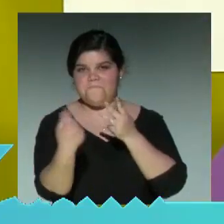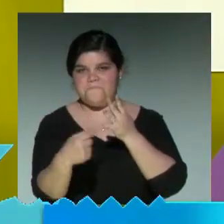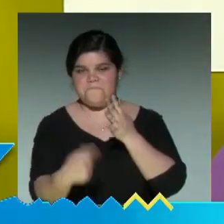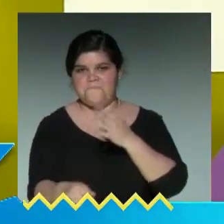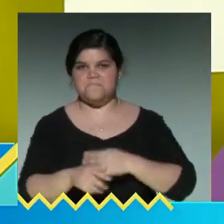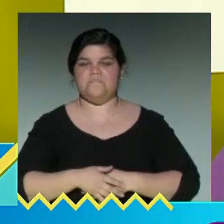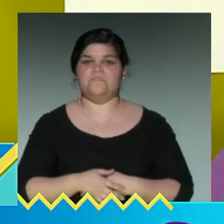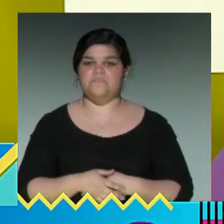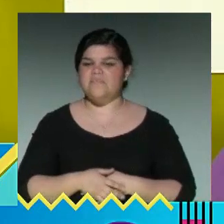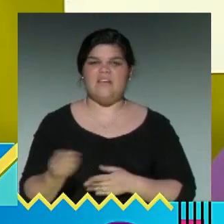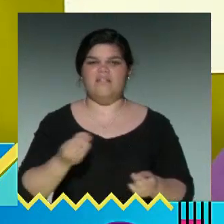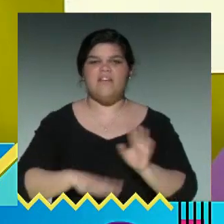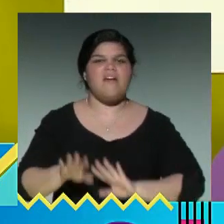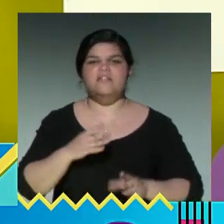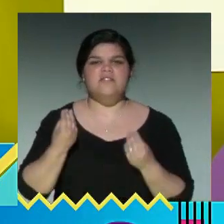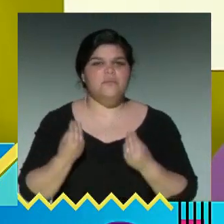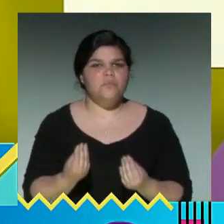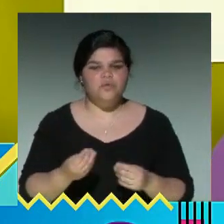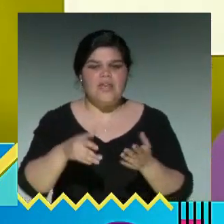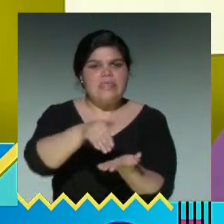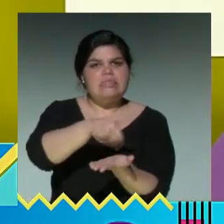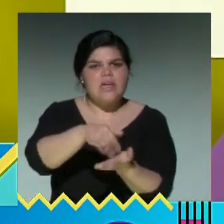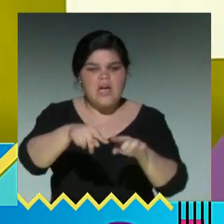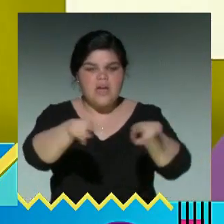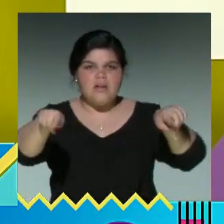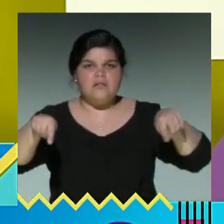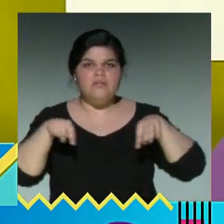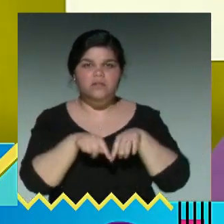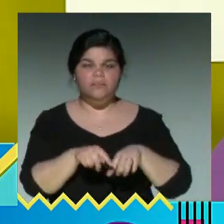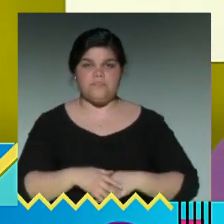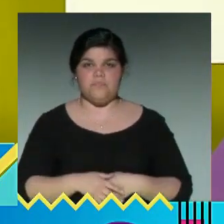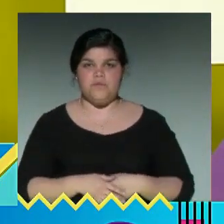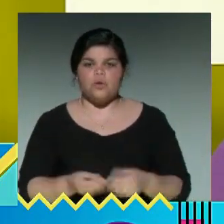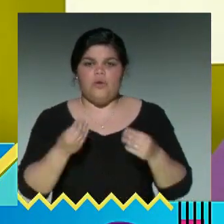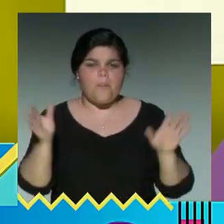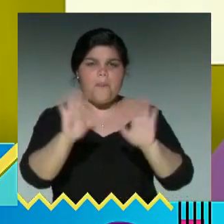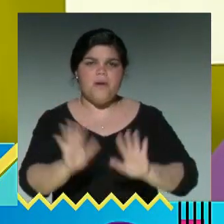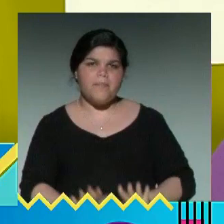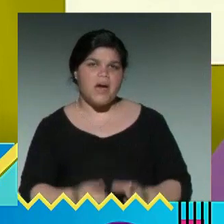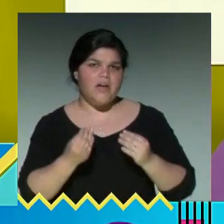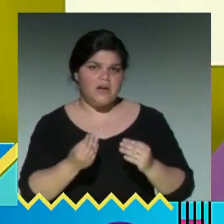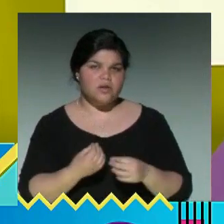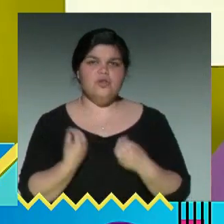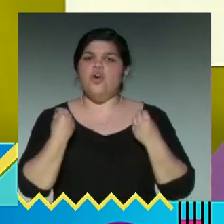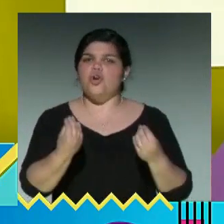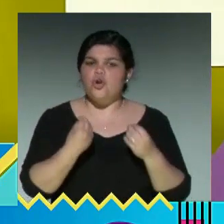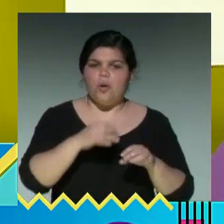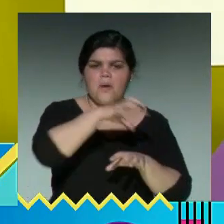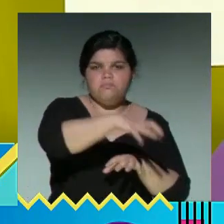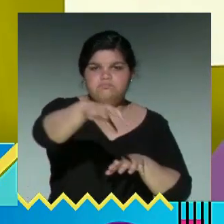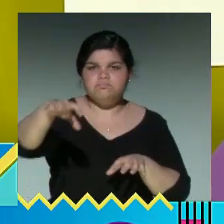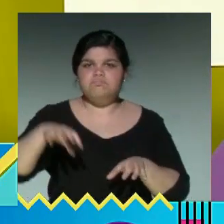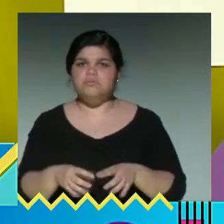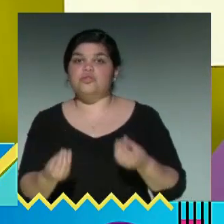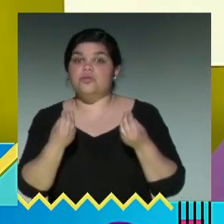Bien, ¿qué hacemos en el territorio? ¿Sí? ¿Cómo lo utilizamos? ¿Cómo lo organizamos? ¿Sí? ¿Cómo nos distribuimos en él? Y obviamente